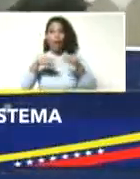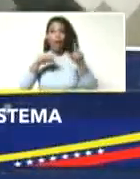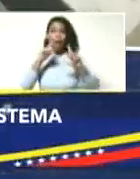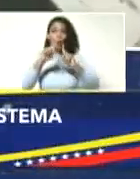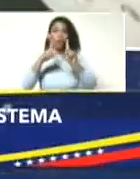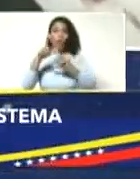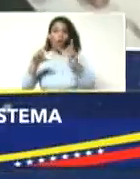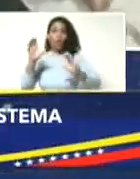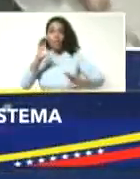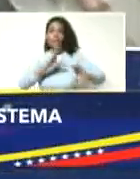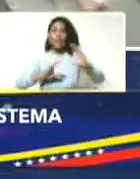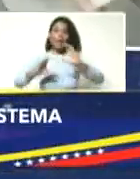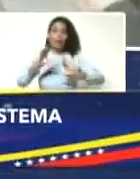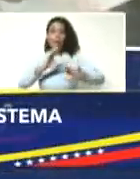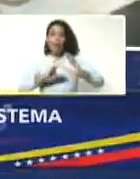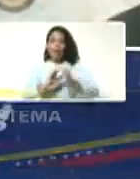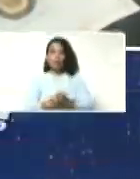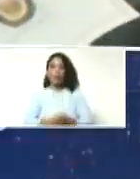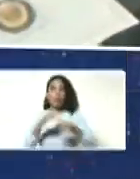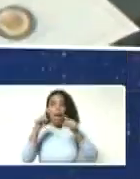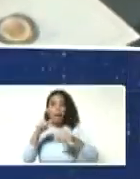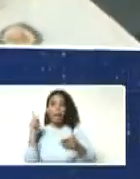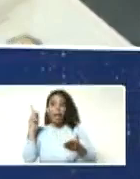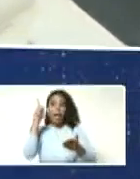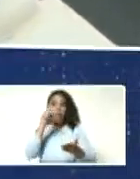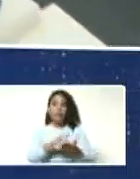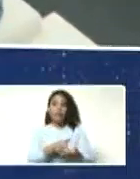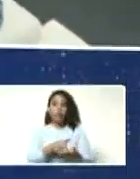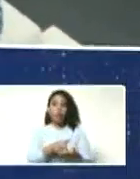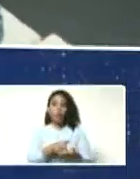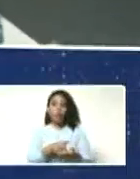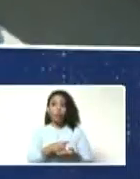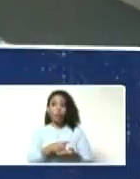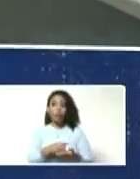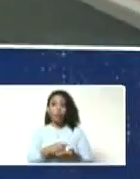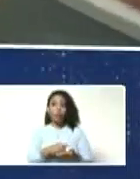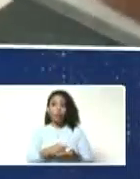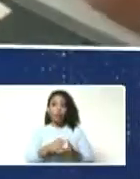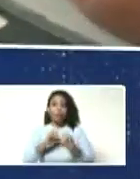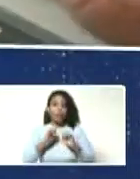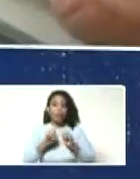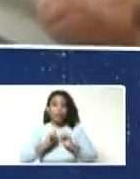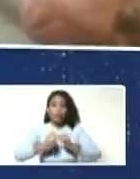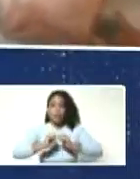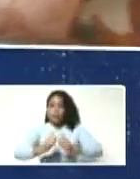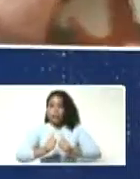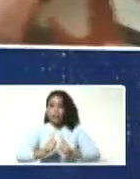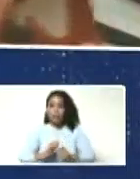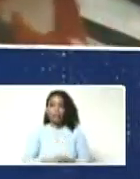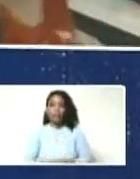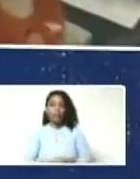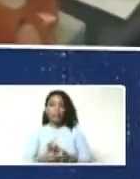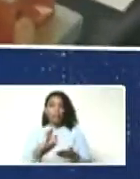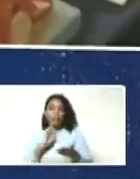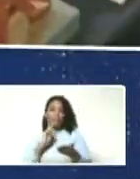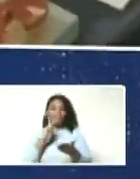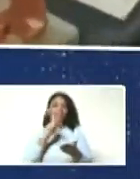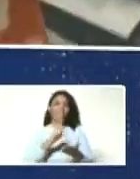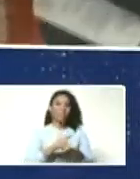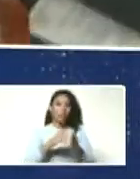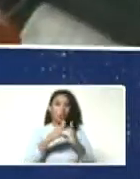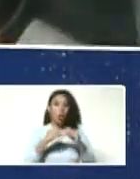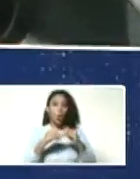de ciencias. Y están llegando calientico, calientico. Están llegando todos